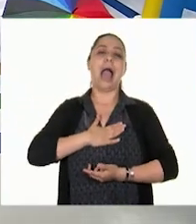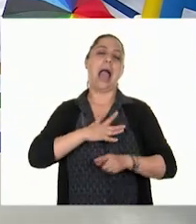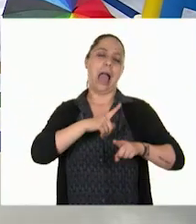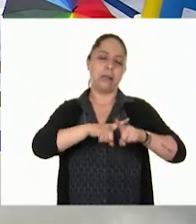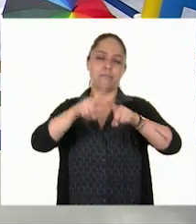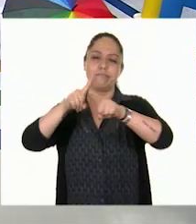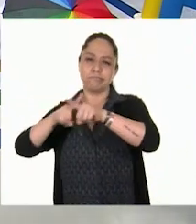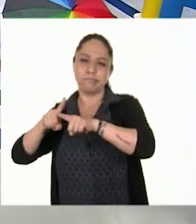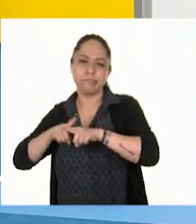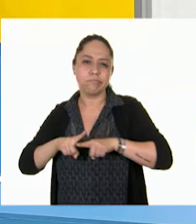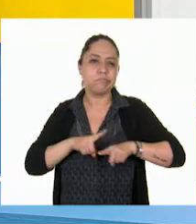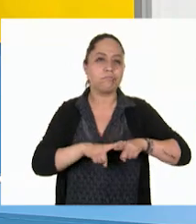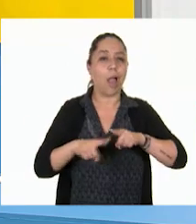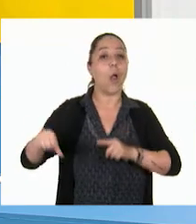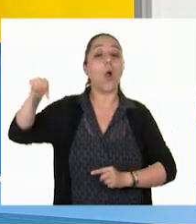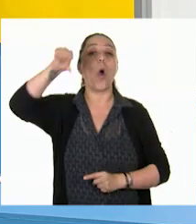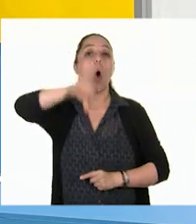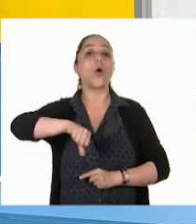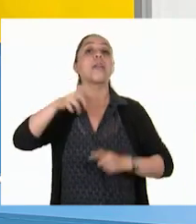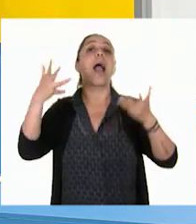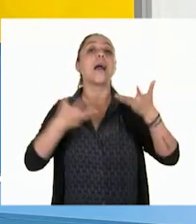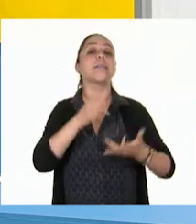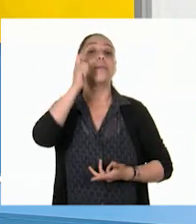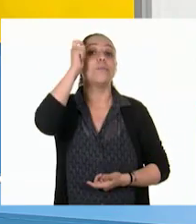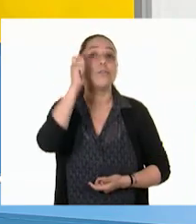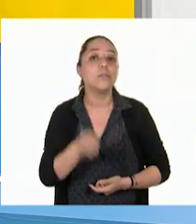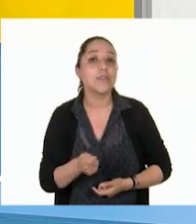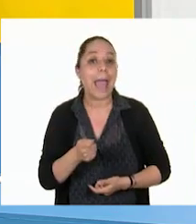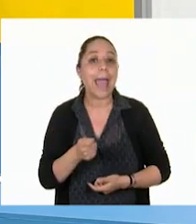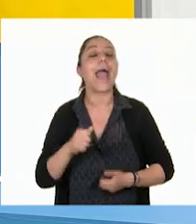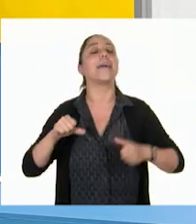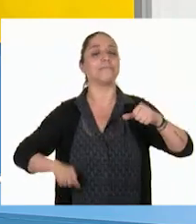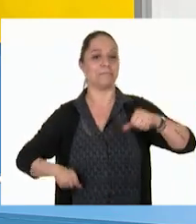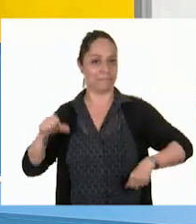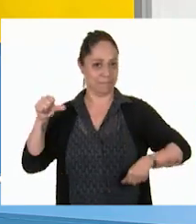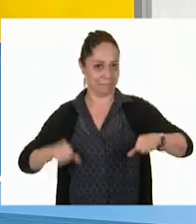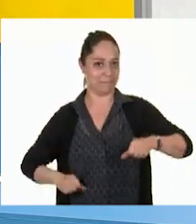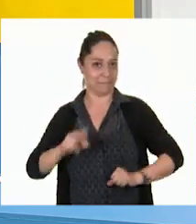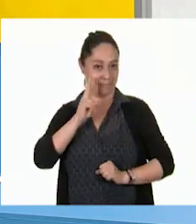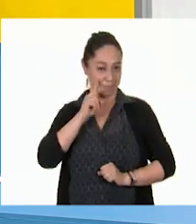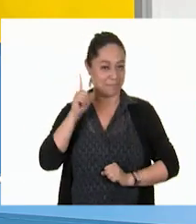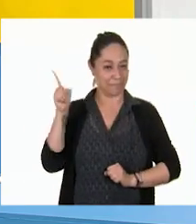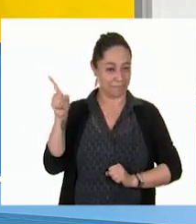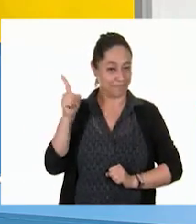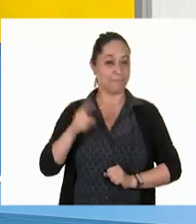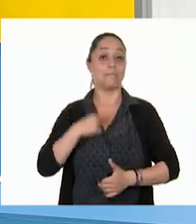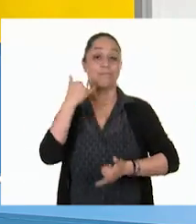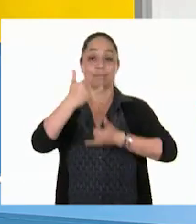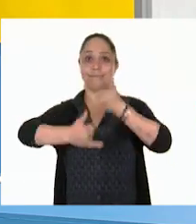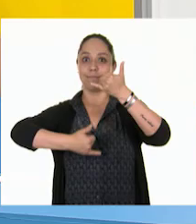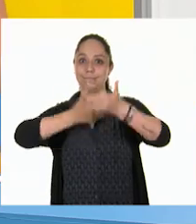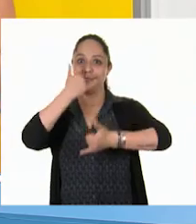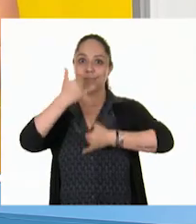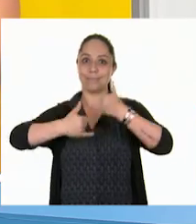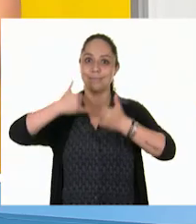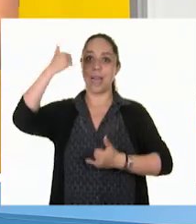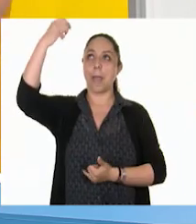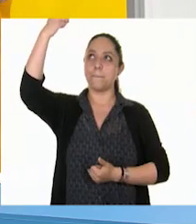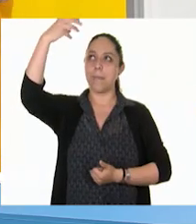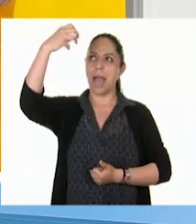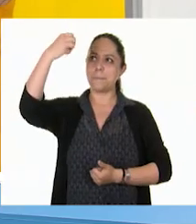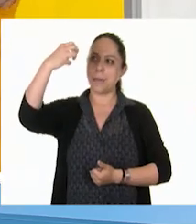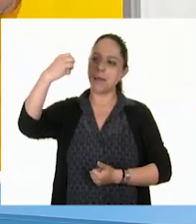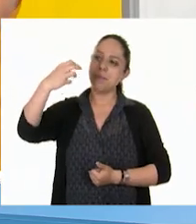situaciones, el día de hoy realizaremos la siguiente actividad. Vamos a jugar al semáforo de